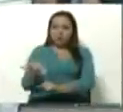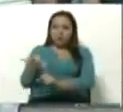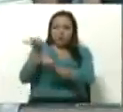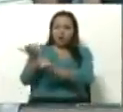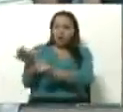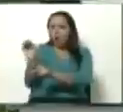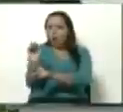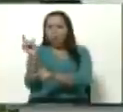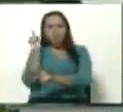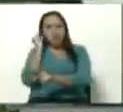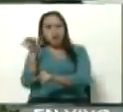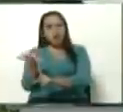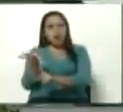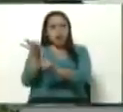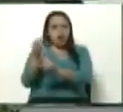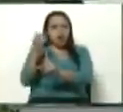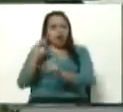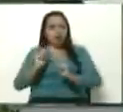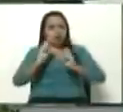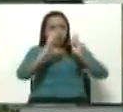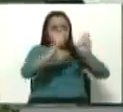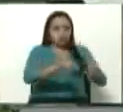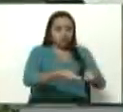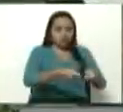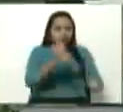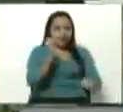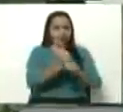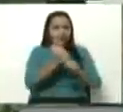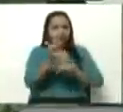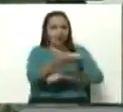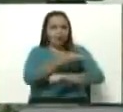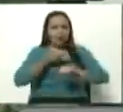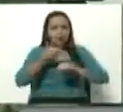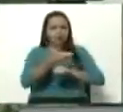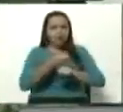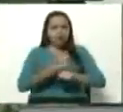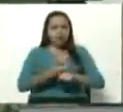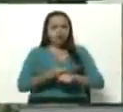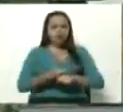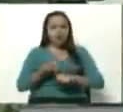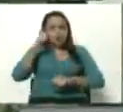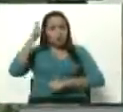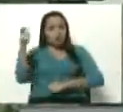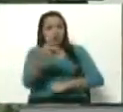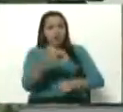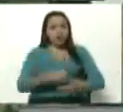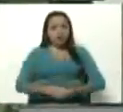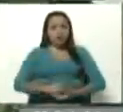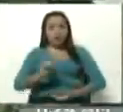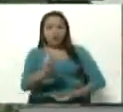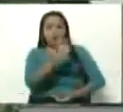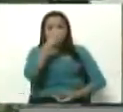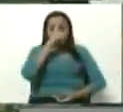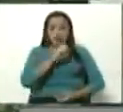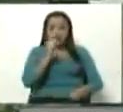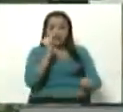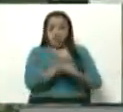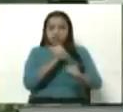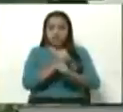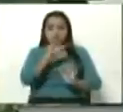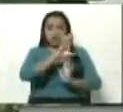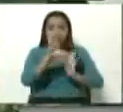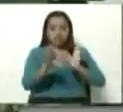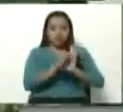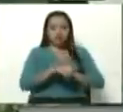candidata elegida tomará posesión del cargo de gobernador o gobernadora del Estado en el primer año de su periodo constitucional